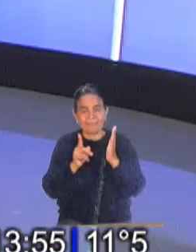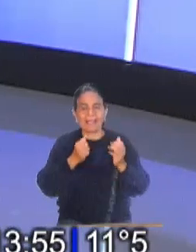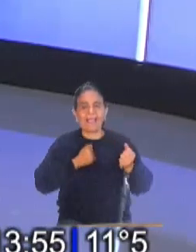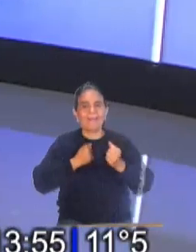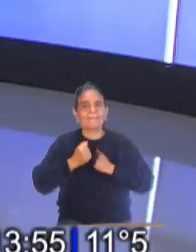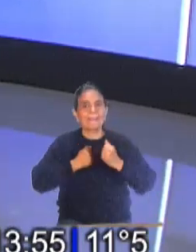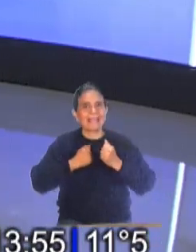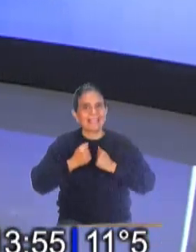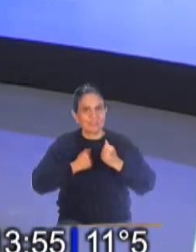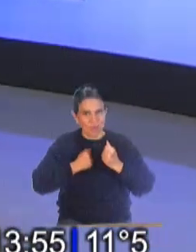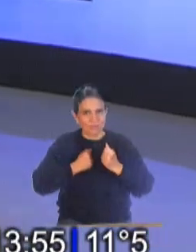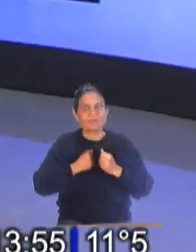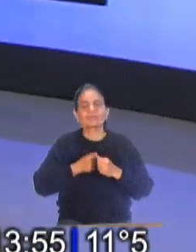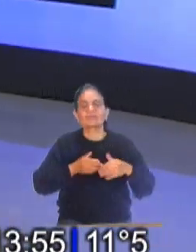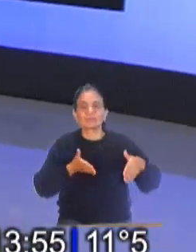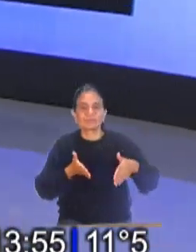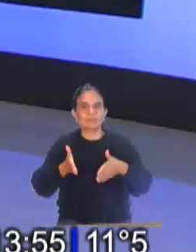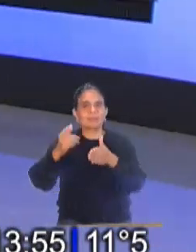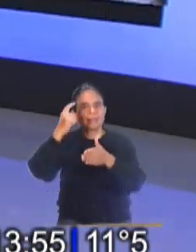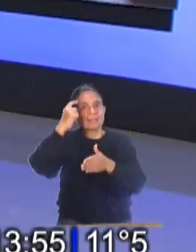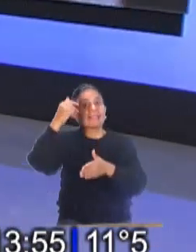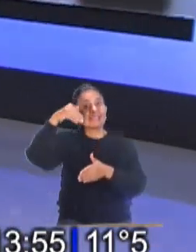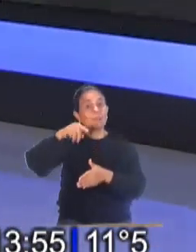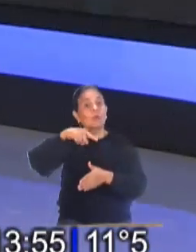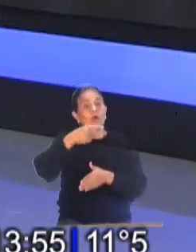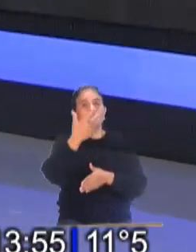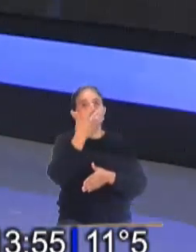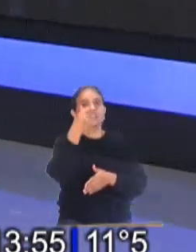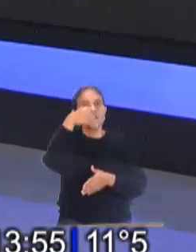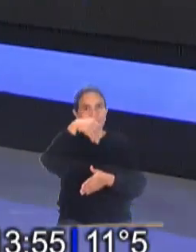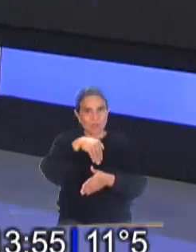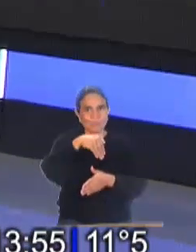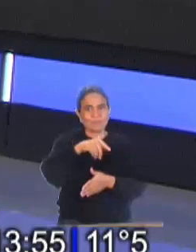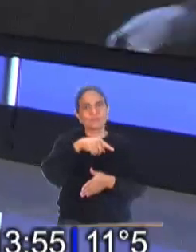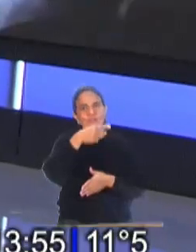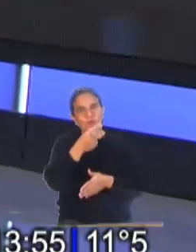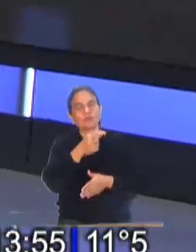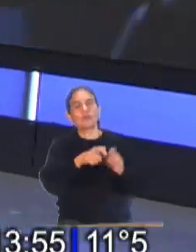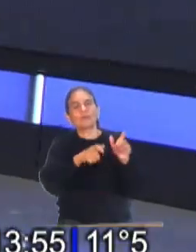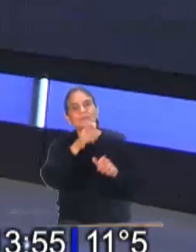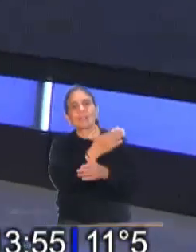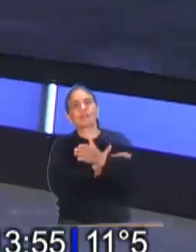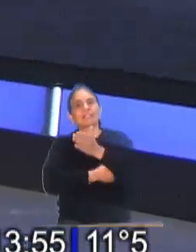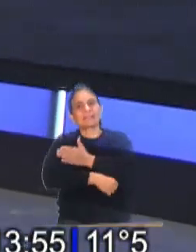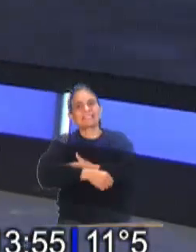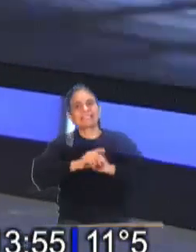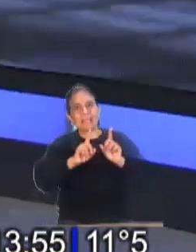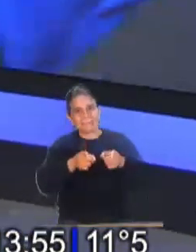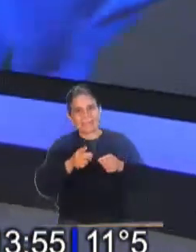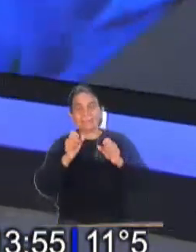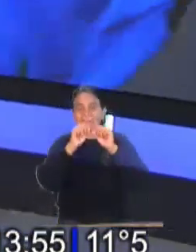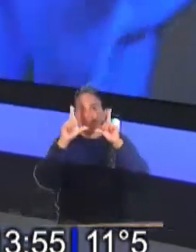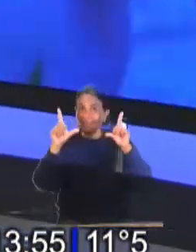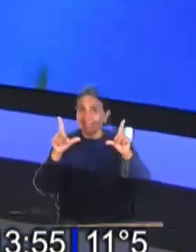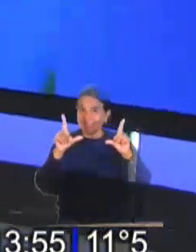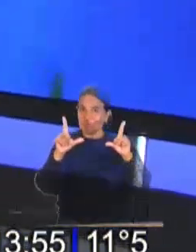correr los 10 kilómetros, pero también 5 10 kilómetros y 5 10 kilómetros adaptados y una carrera kids. Además, atentos, porque